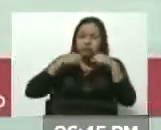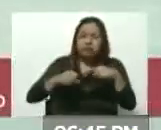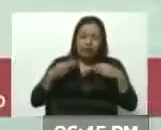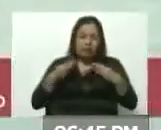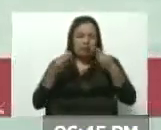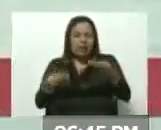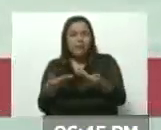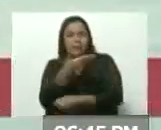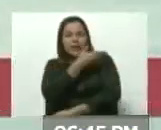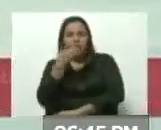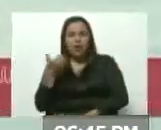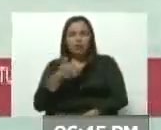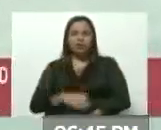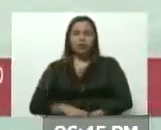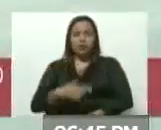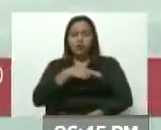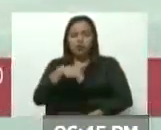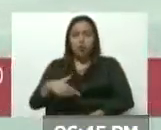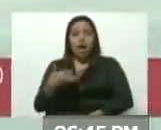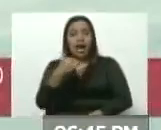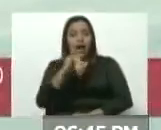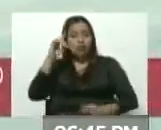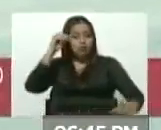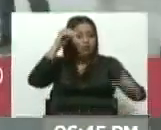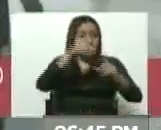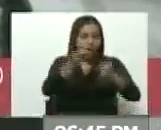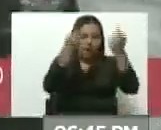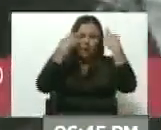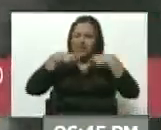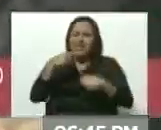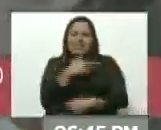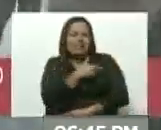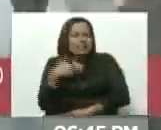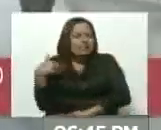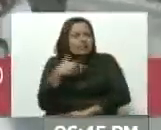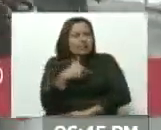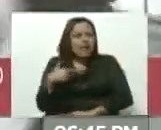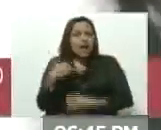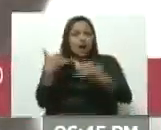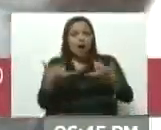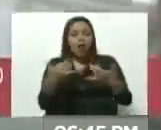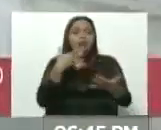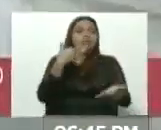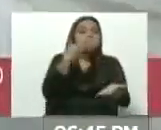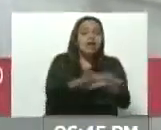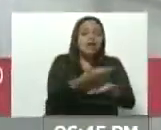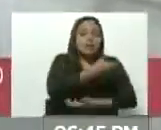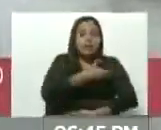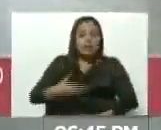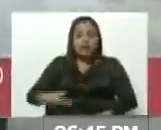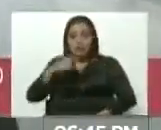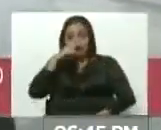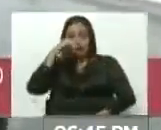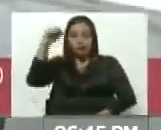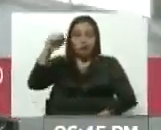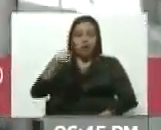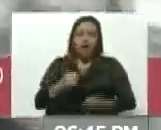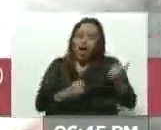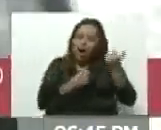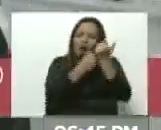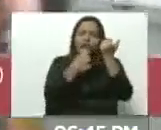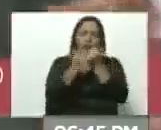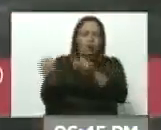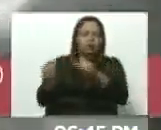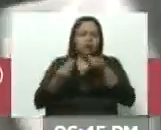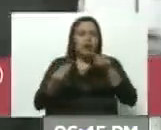mejor. Vinimos con ese récord, con esa medalla tan deseada. Le quiero darle las gracias al presidente Nicolás Maduro por el apoyo,